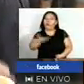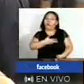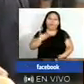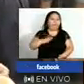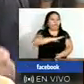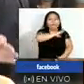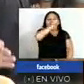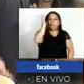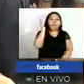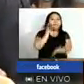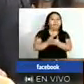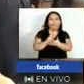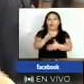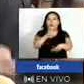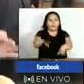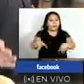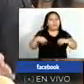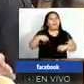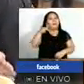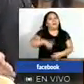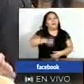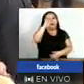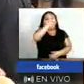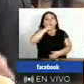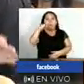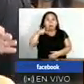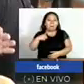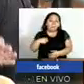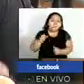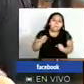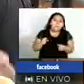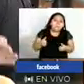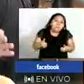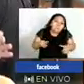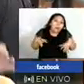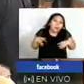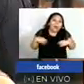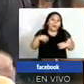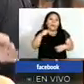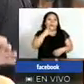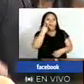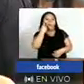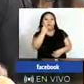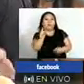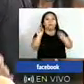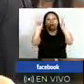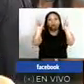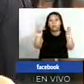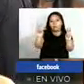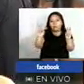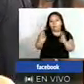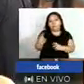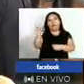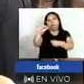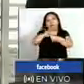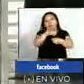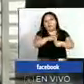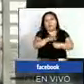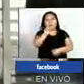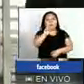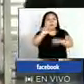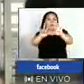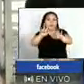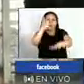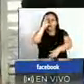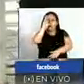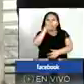de violencia en el país. No vamos a permitir que se empañe la realización de las elecciones el 28 de febrero.